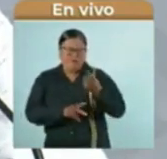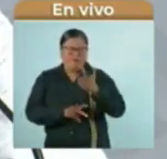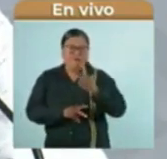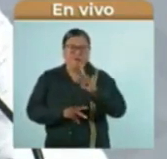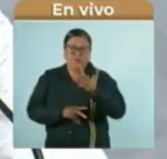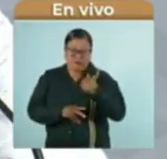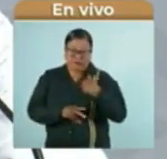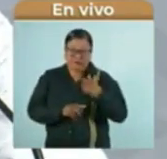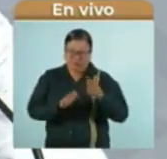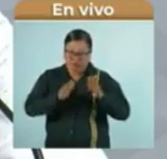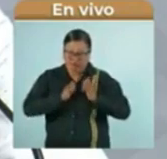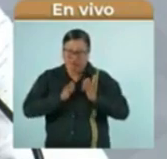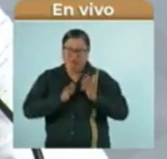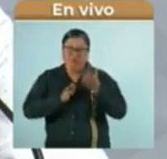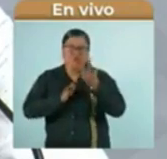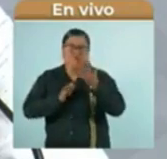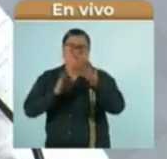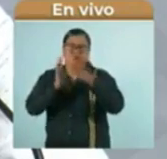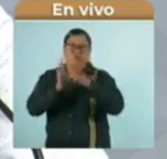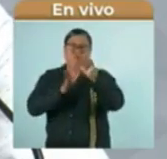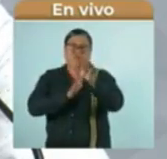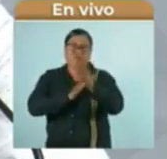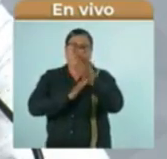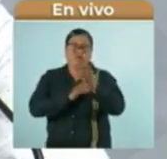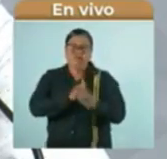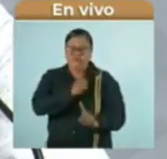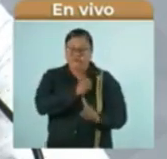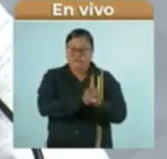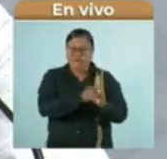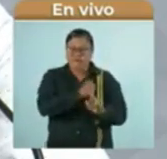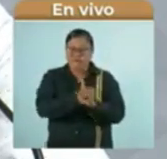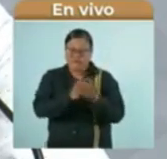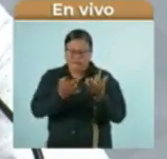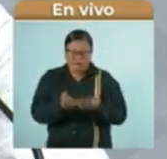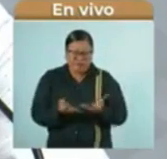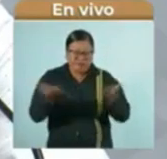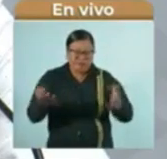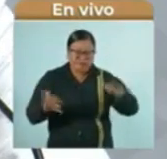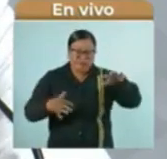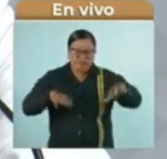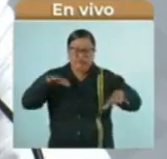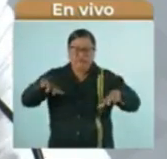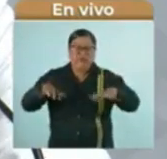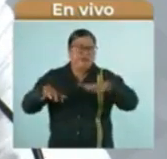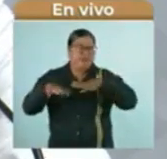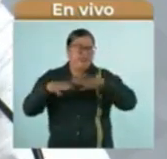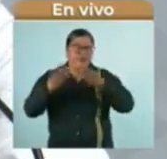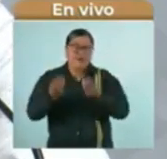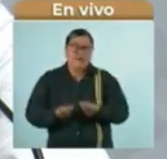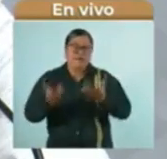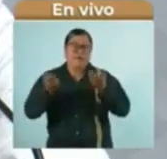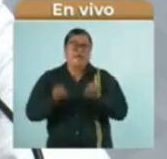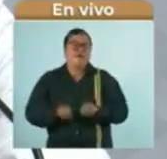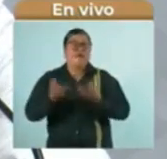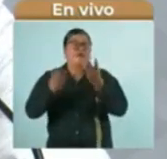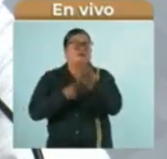del 2022 los conflictos agrarios teníamos un Universo de